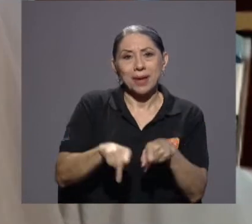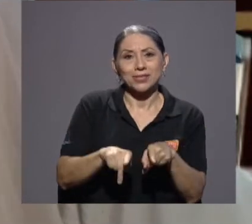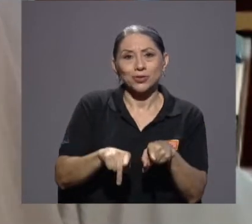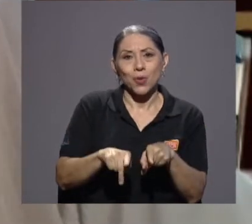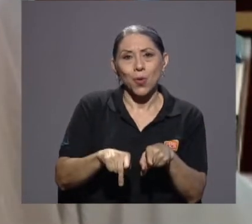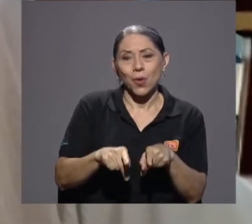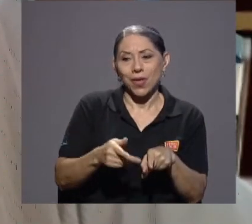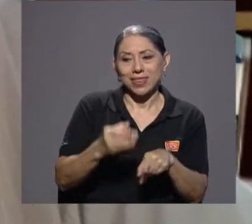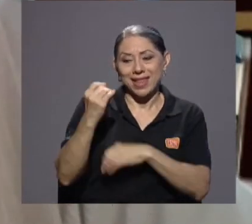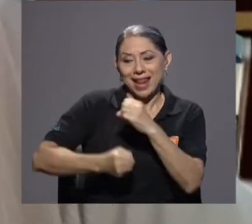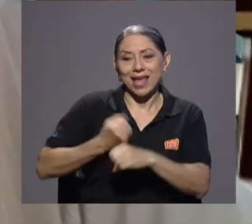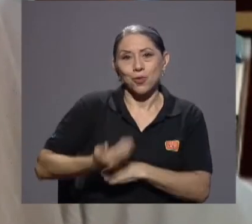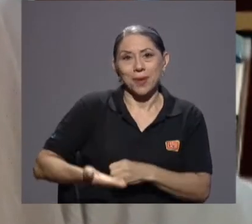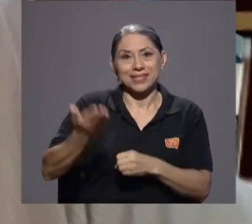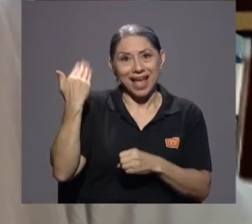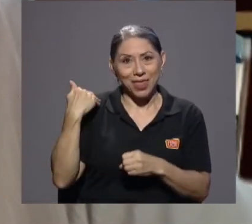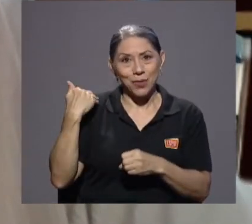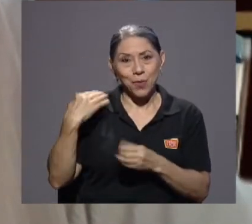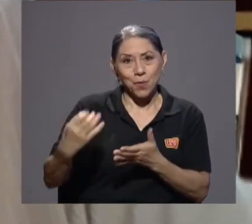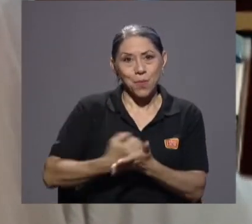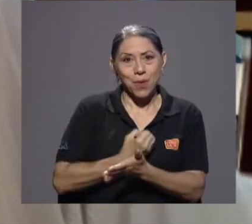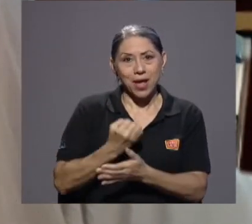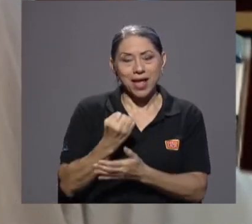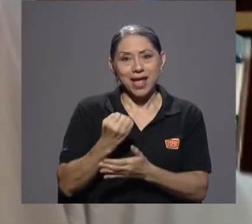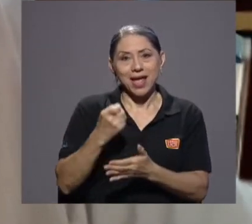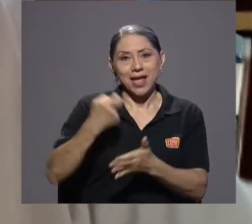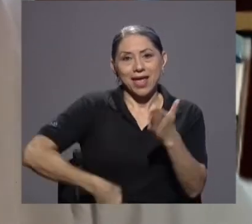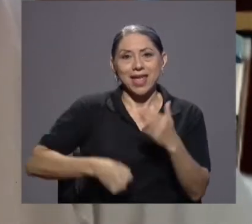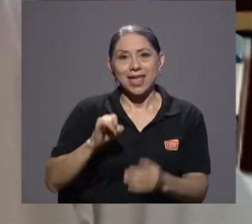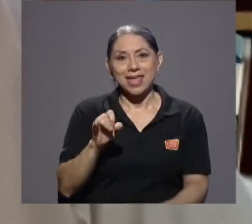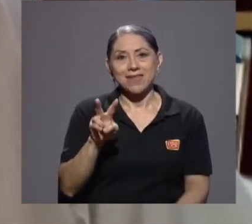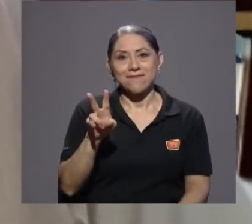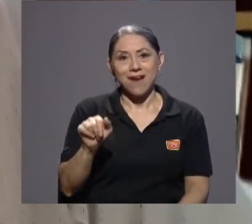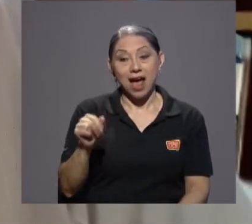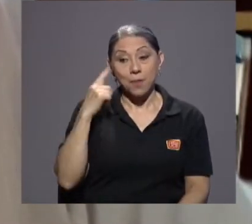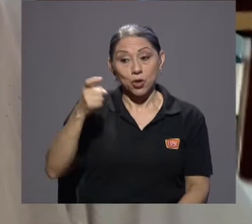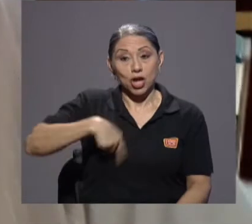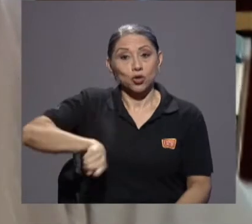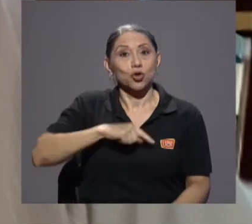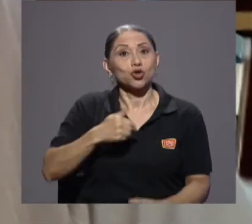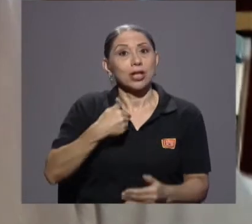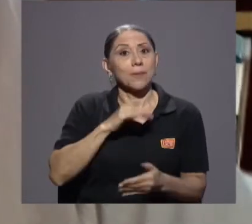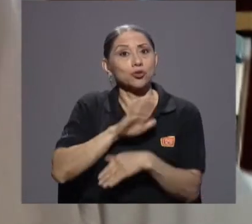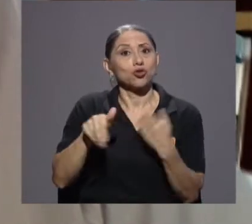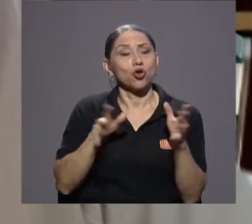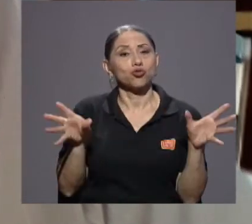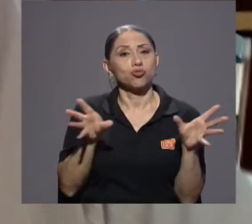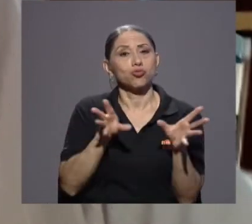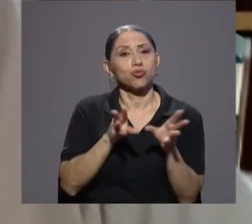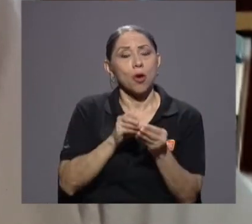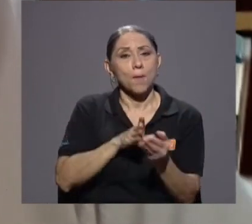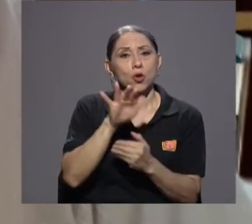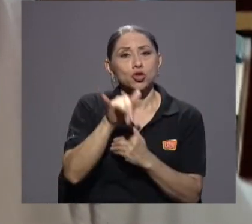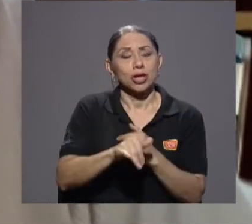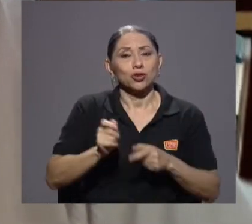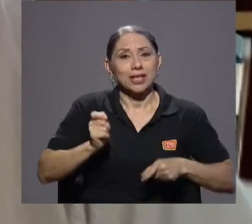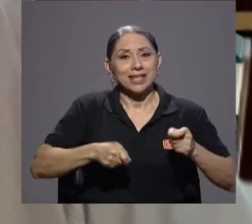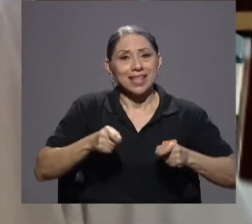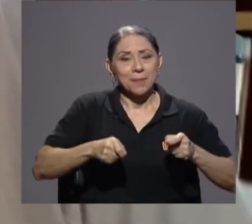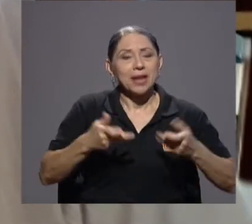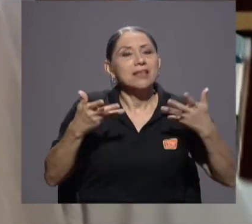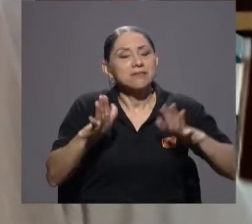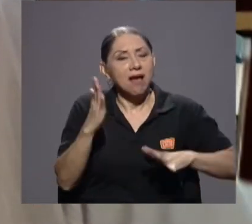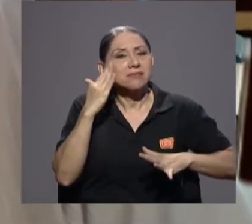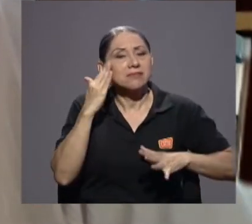año pasado, porque la gradualidad de los proyectos que se registraron fueron a septiembre. Estaba medido que el promedio de iniciar